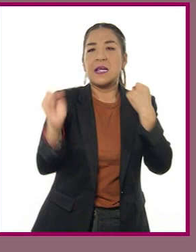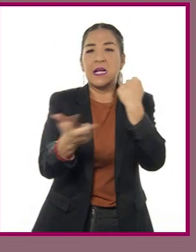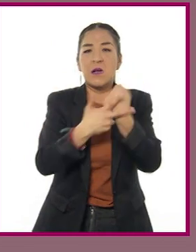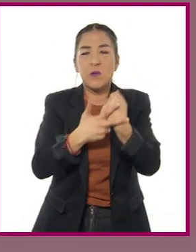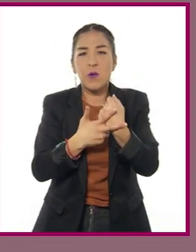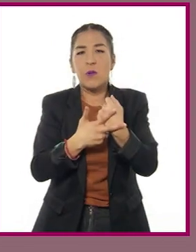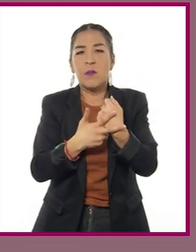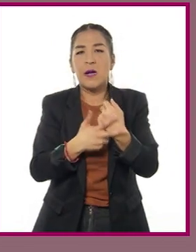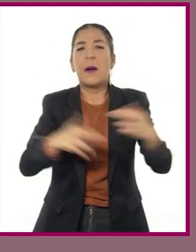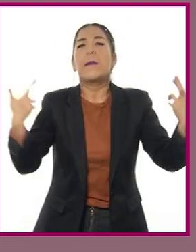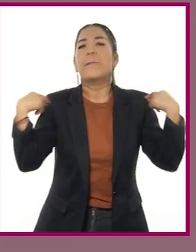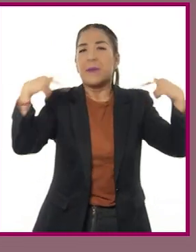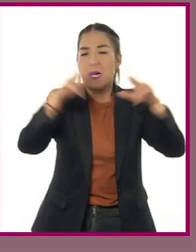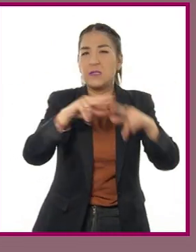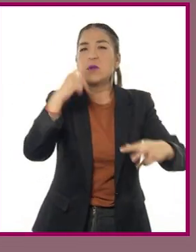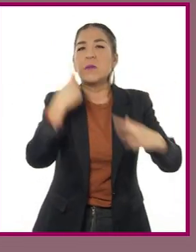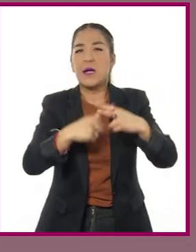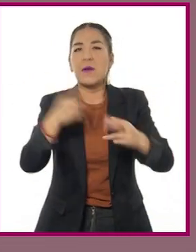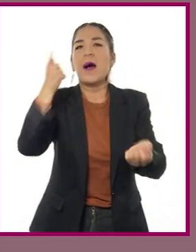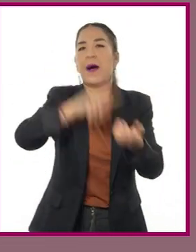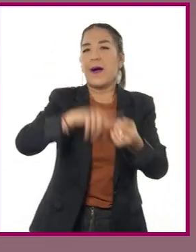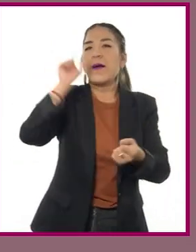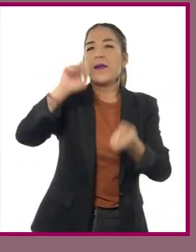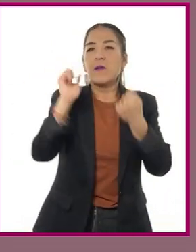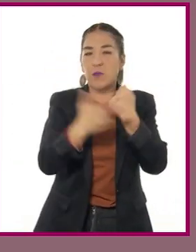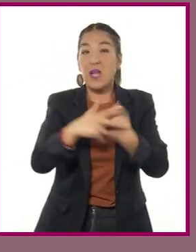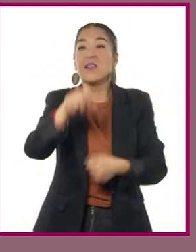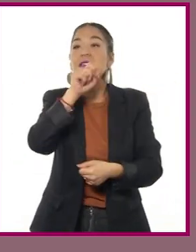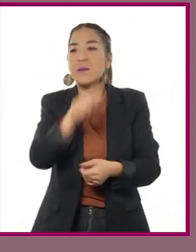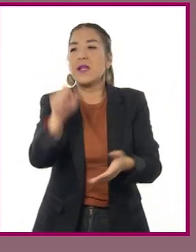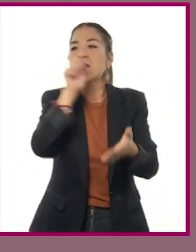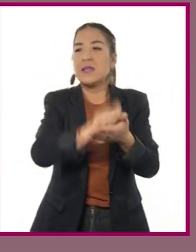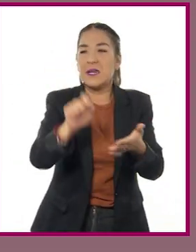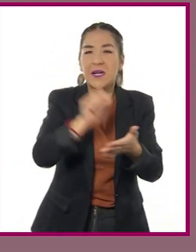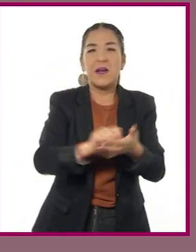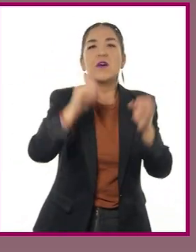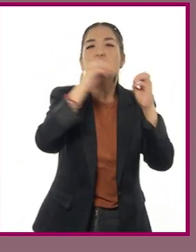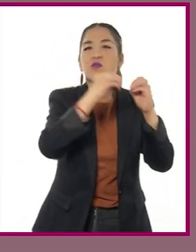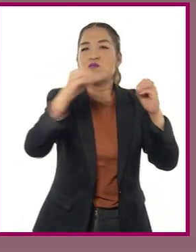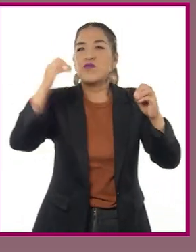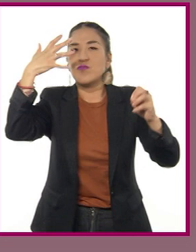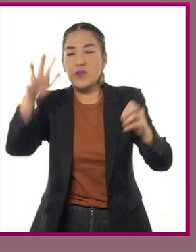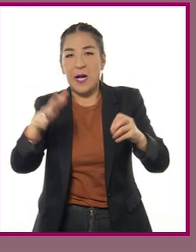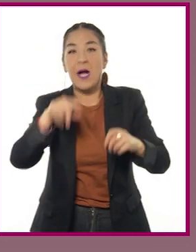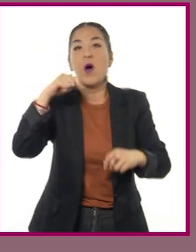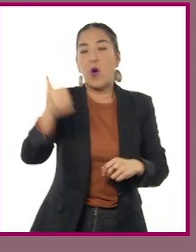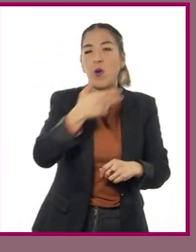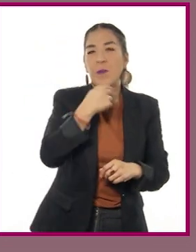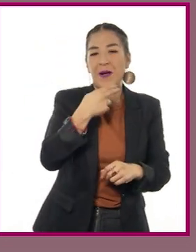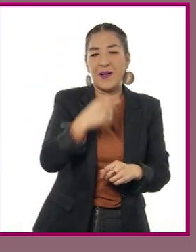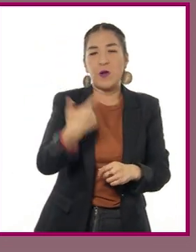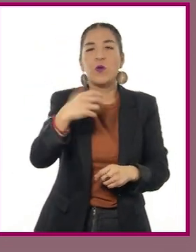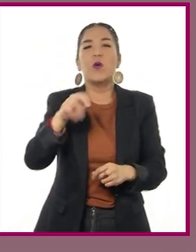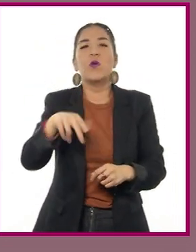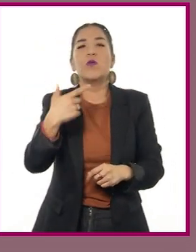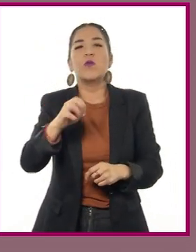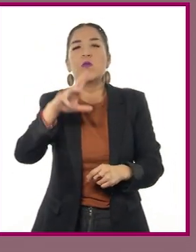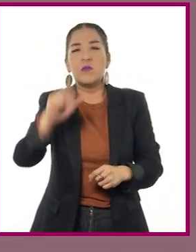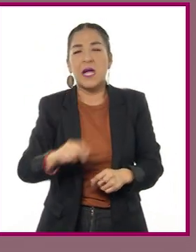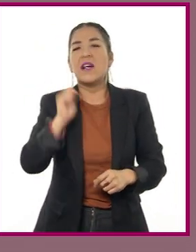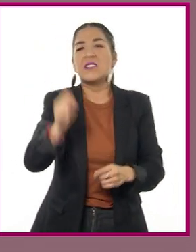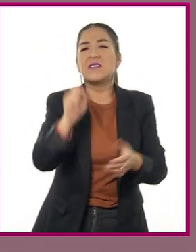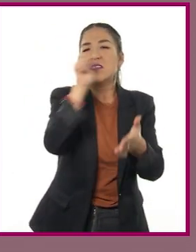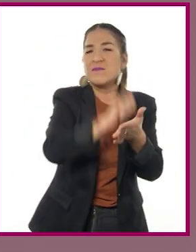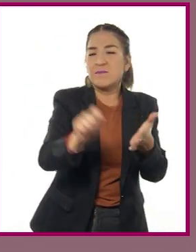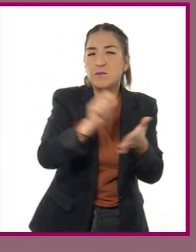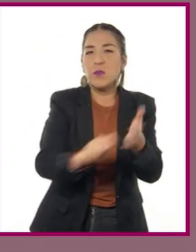sido profesor de matemáticas en Europa y demás, escribía todavía de astrología, mientras que Sigüenza y Góngora en esta Libra Astronómica y Filosófica lo